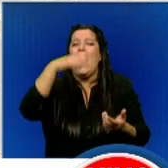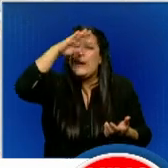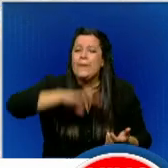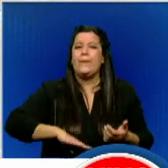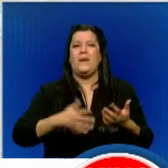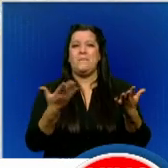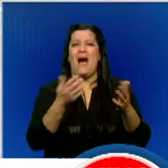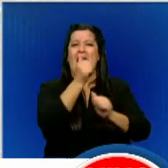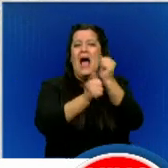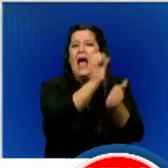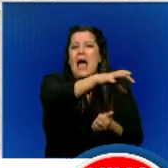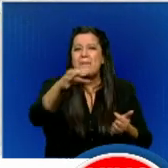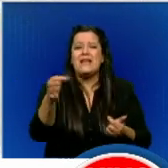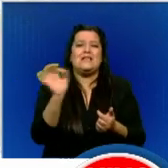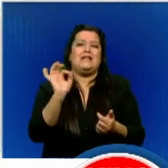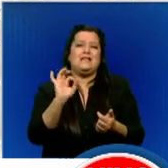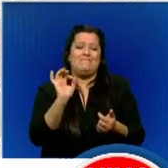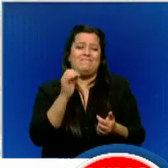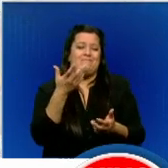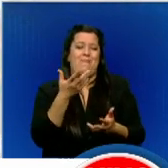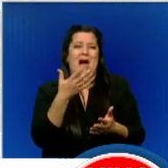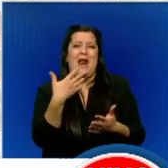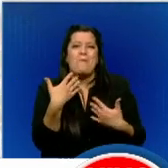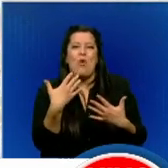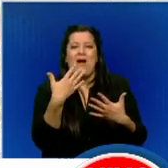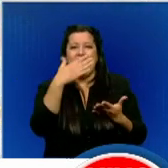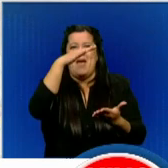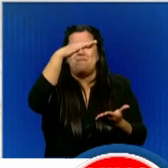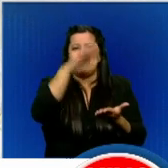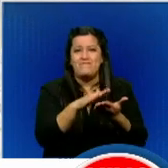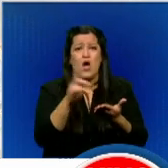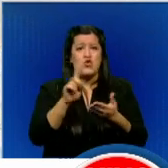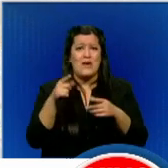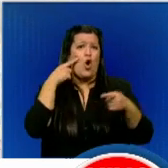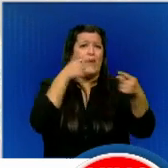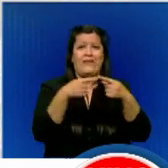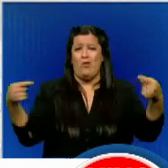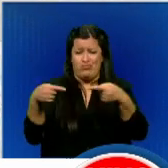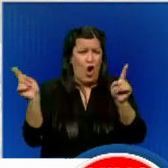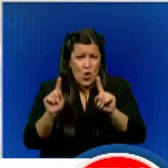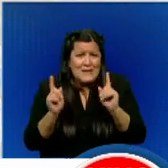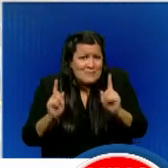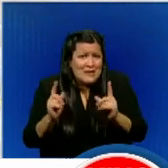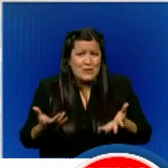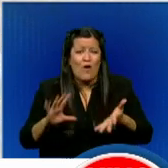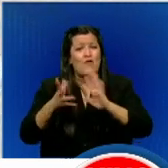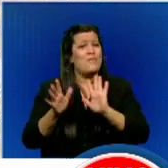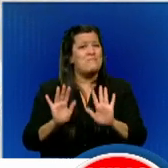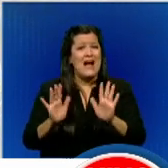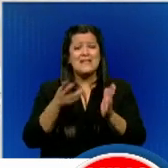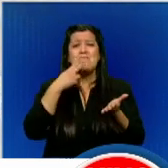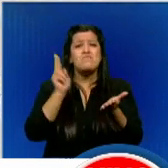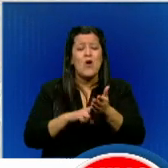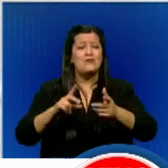a la mayor cantidad de personas o en este caso de empresas posibles no son objetivos contradictorios esa es la naturaleza de cualquier impuesto